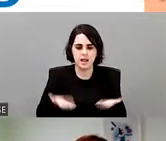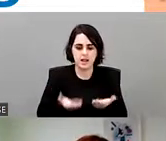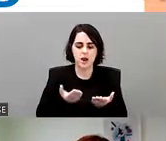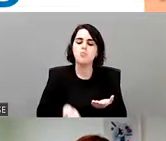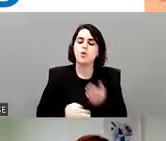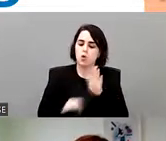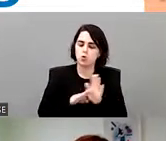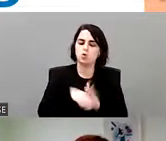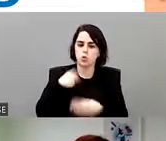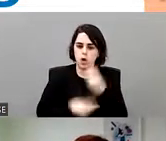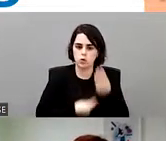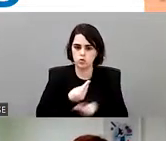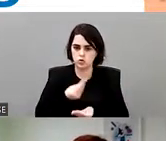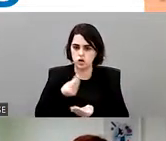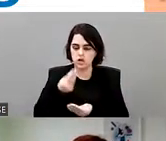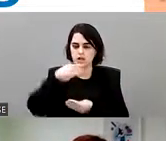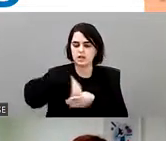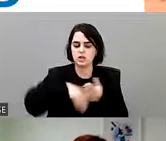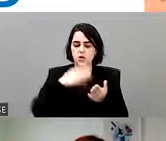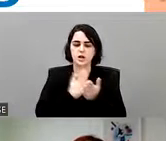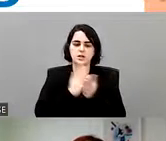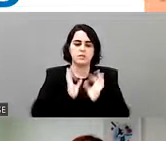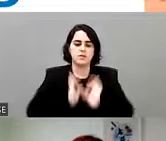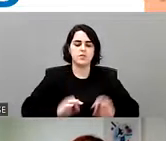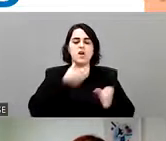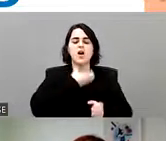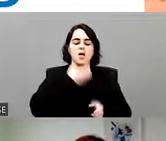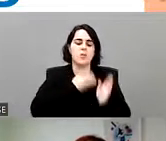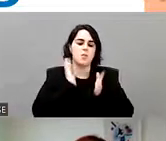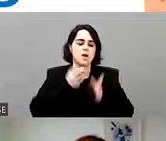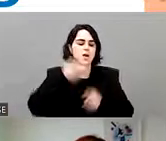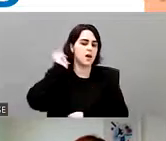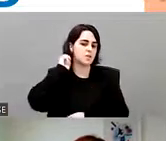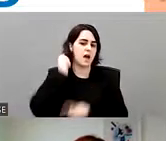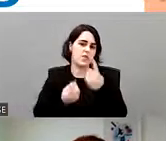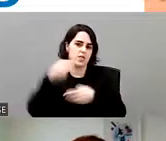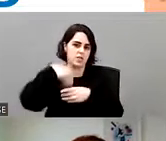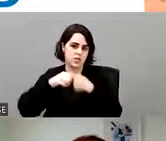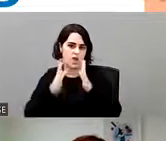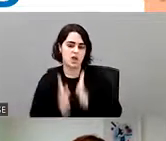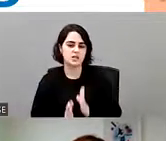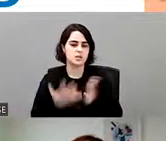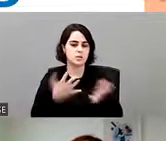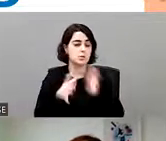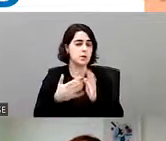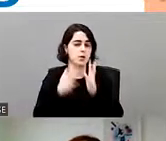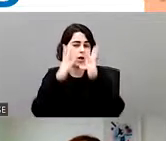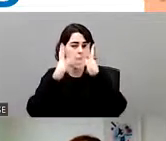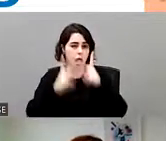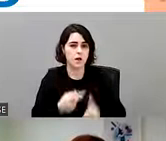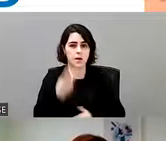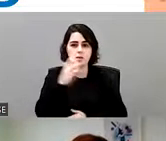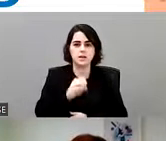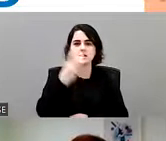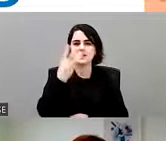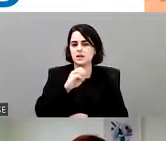hoy en las sesiones de logopedia en Aspace y a veces en casa, unas, por lo menos yo calculo que unas 20 o 30